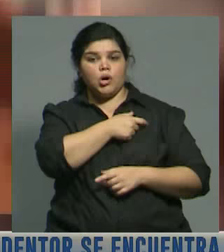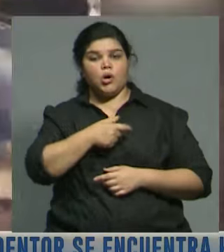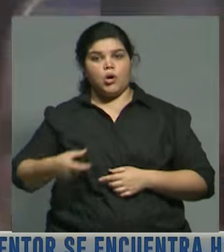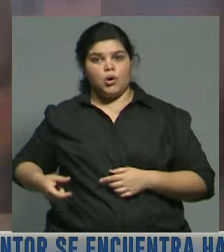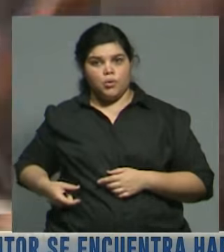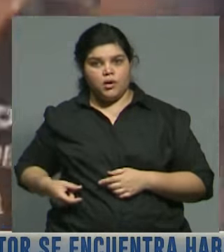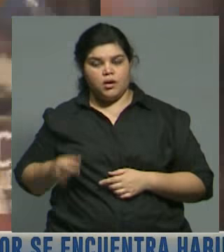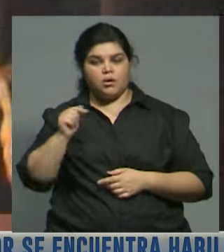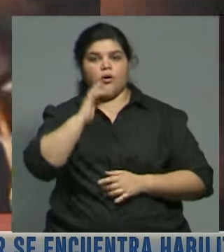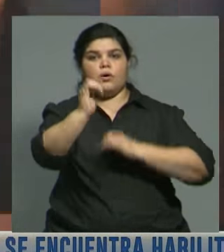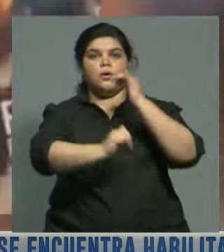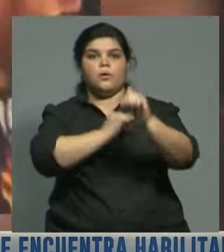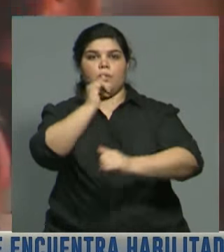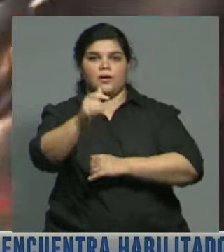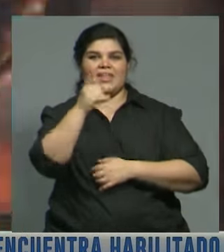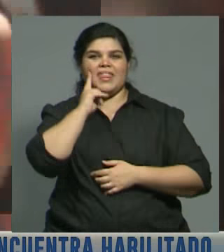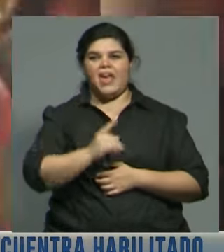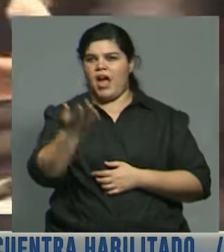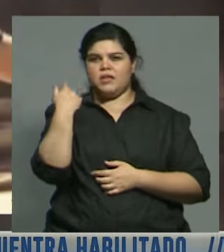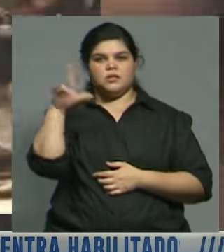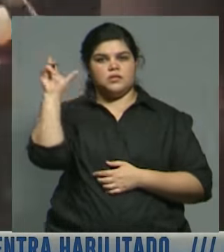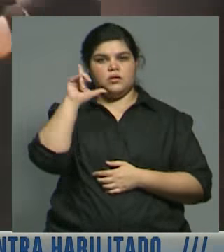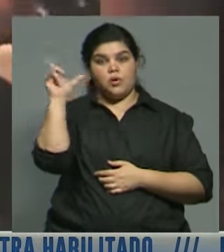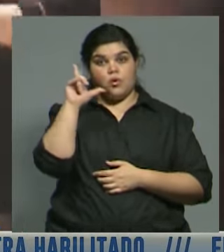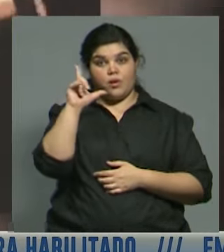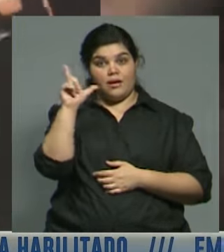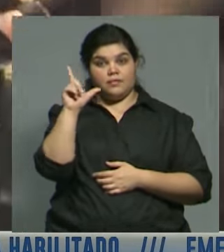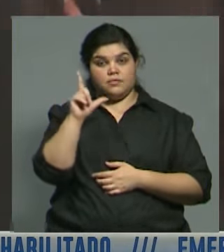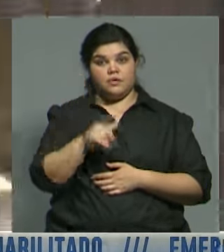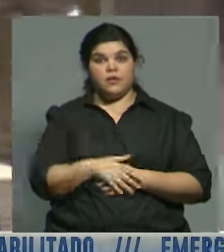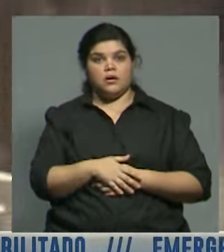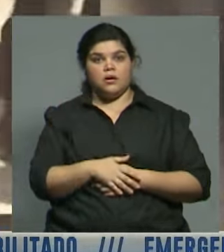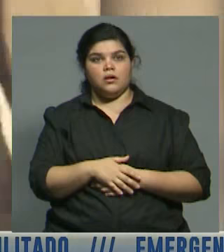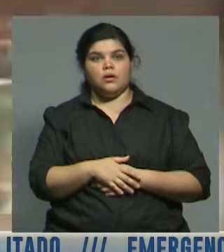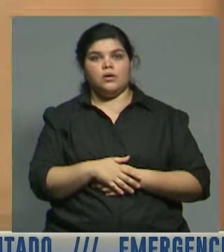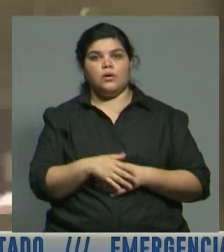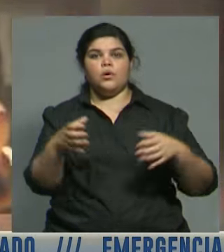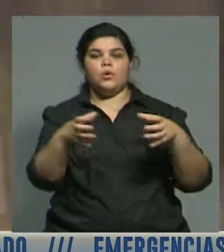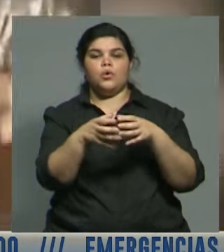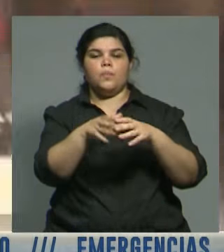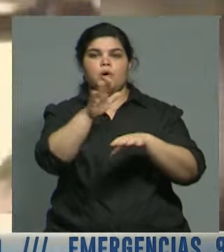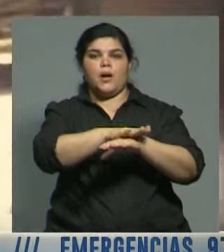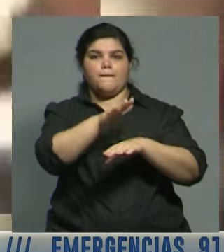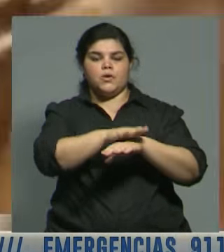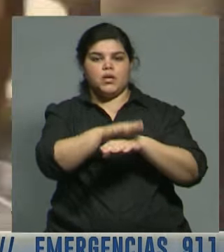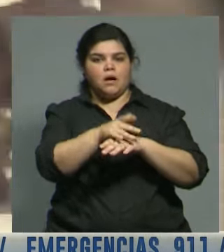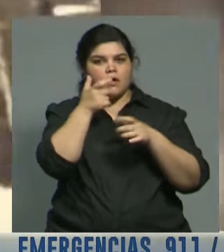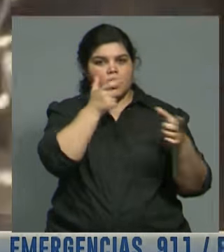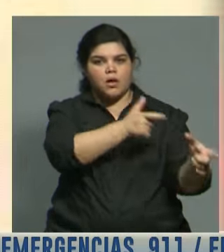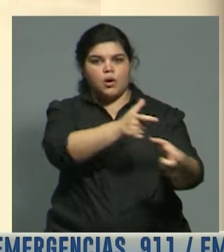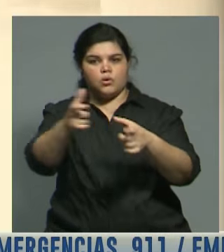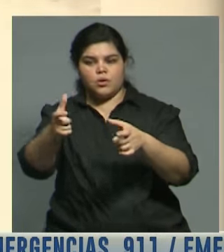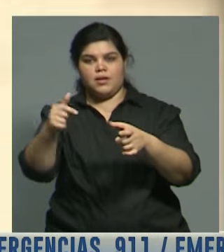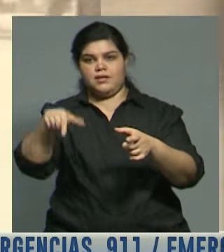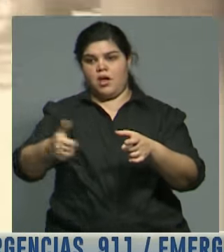el día de ayer, para el lunes, remover a la fuerza que estaba en control del operativo de seguridad, sacar a la Gendarmería,